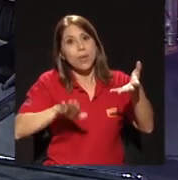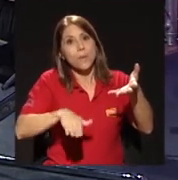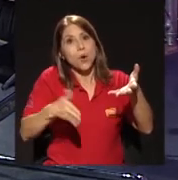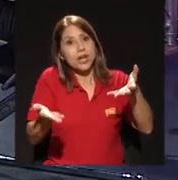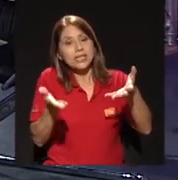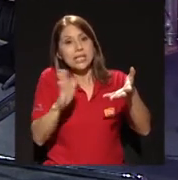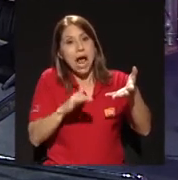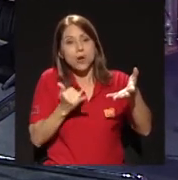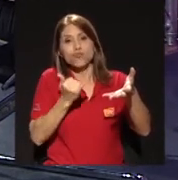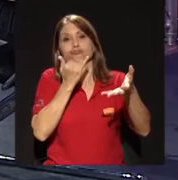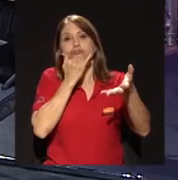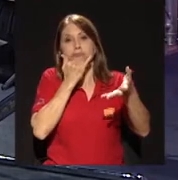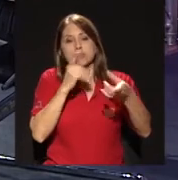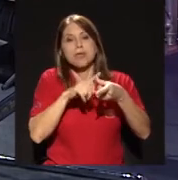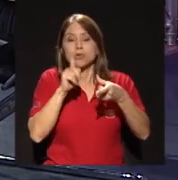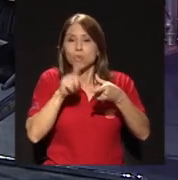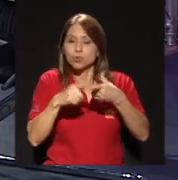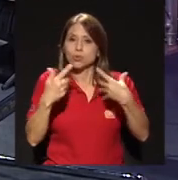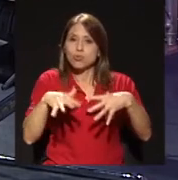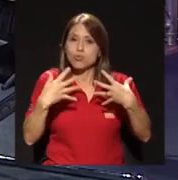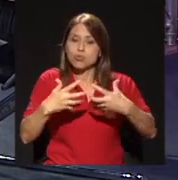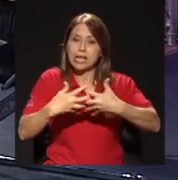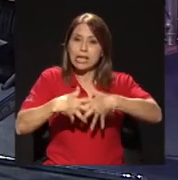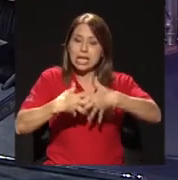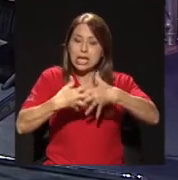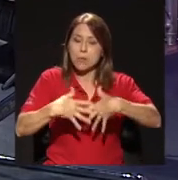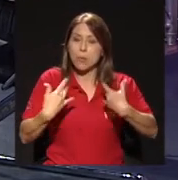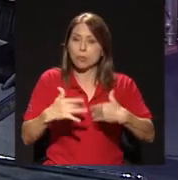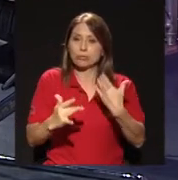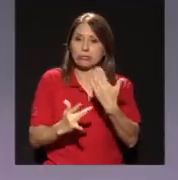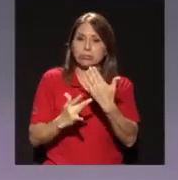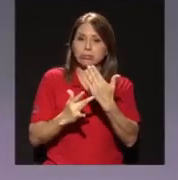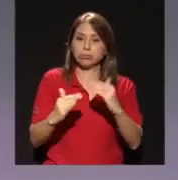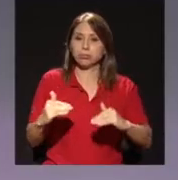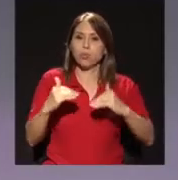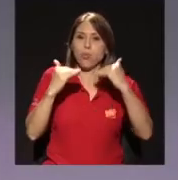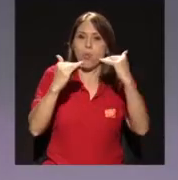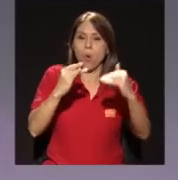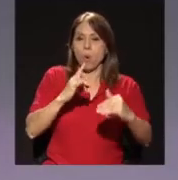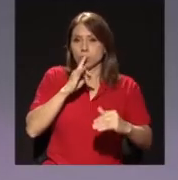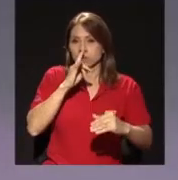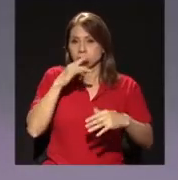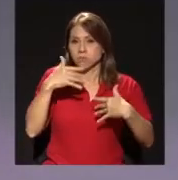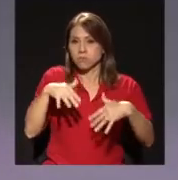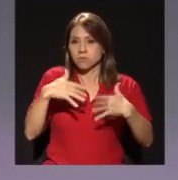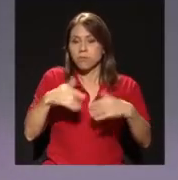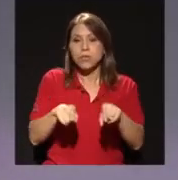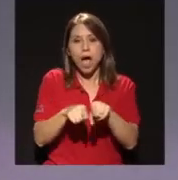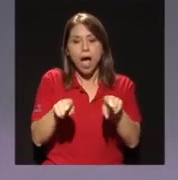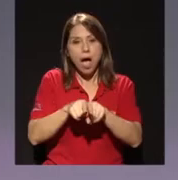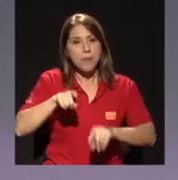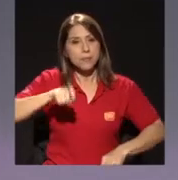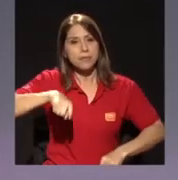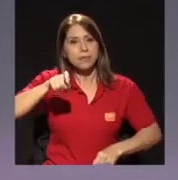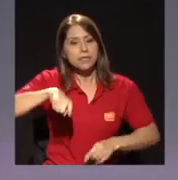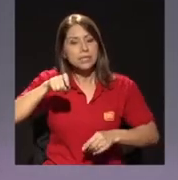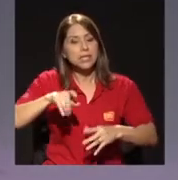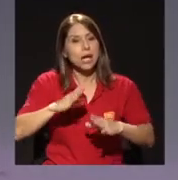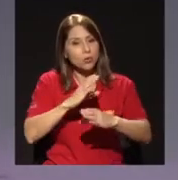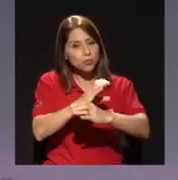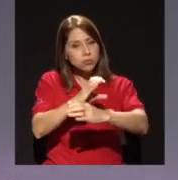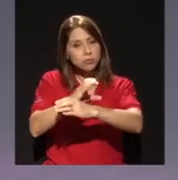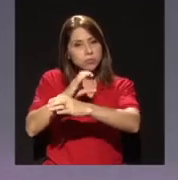equipos bastante sofisticados, ¿verdad?, con mucha alta tecnología, y que también ameritan un